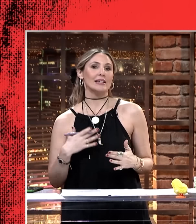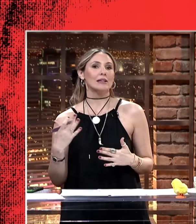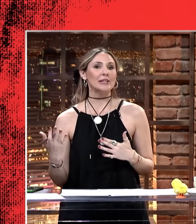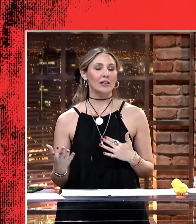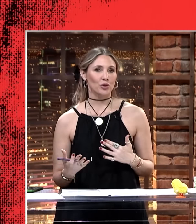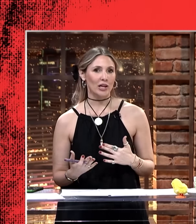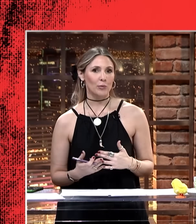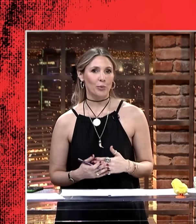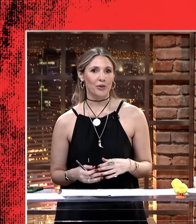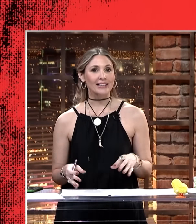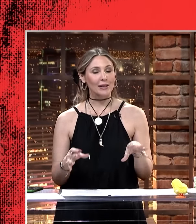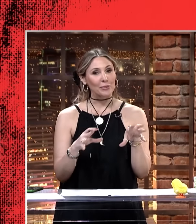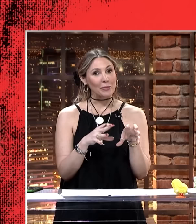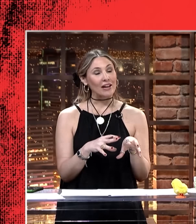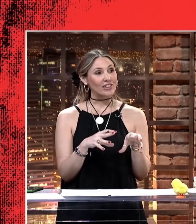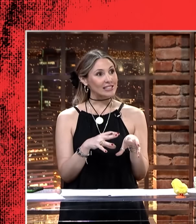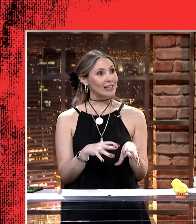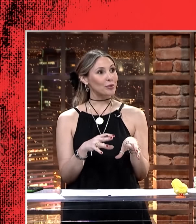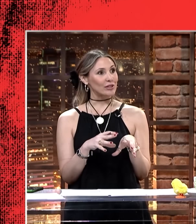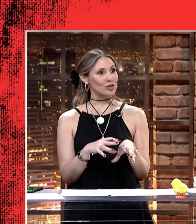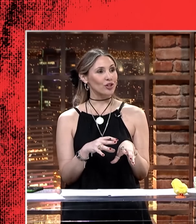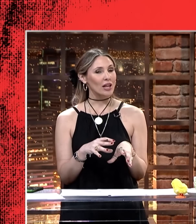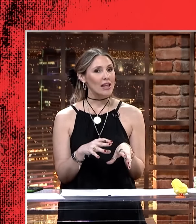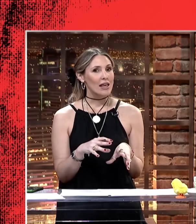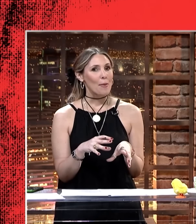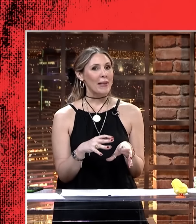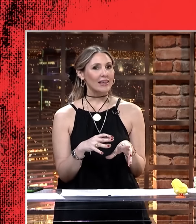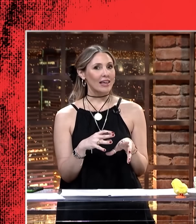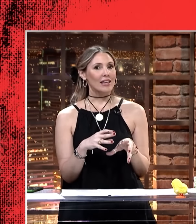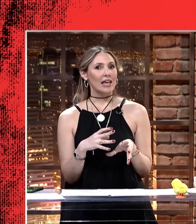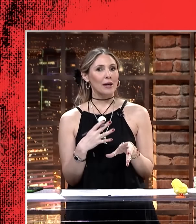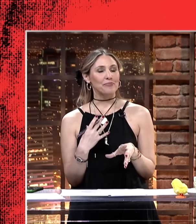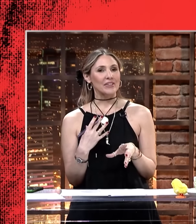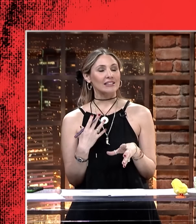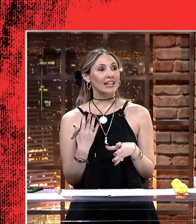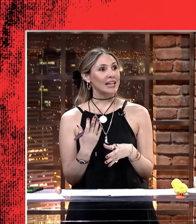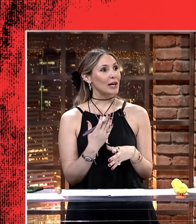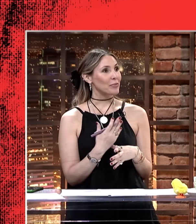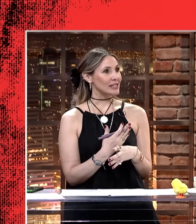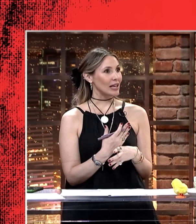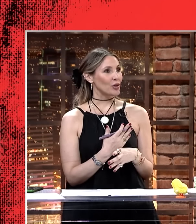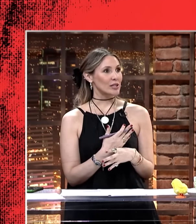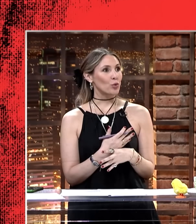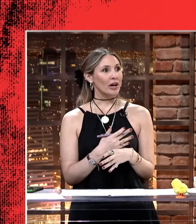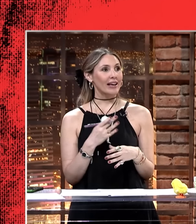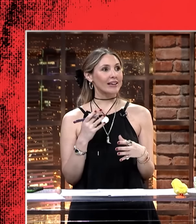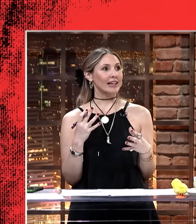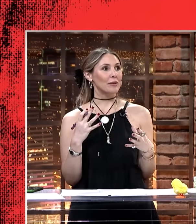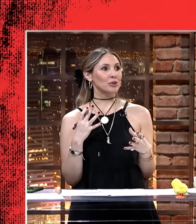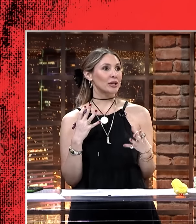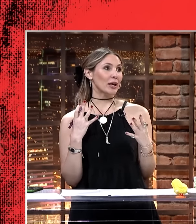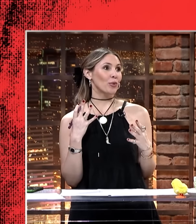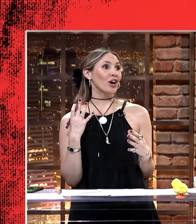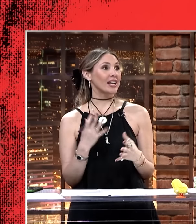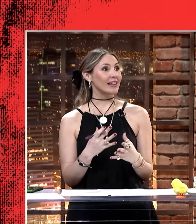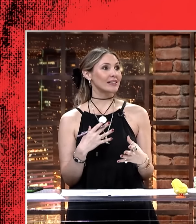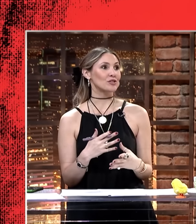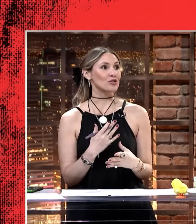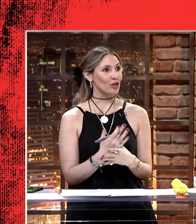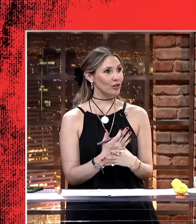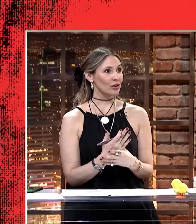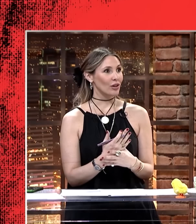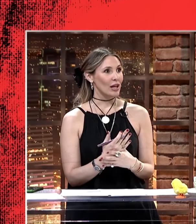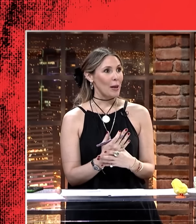se sigue tramitando, digamos, pero en esta primera fase de aprobación, más que castigar a las empresas, lo que se busca es crear, por ejemplo, canales